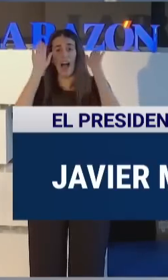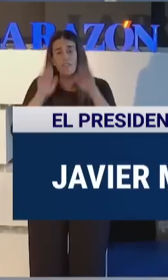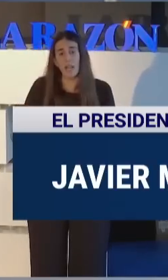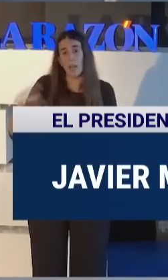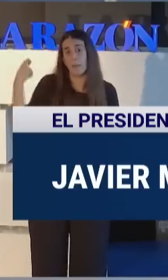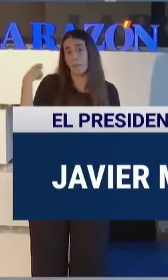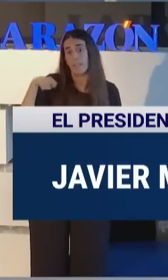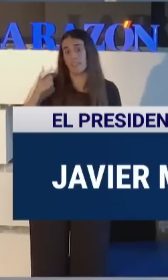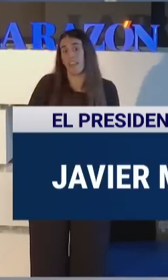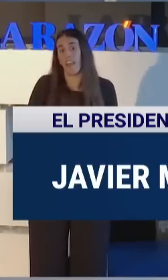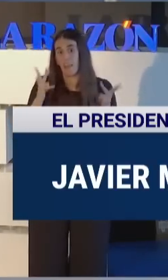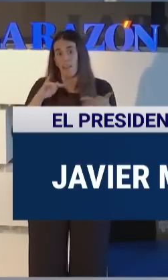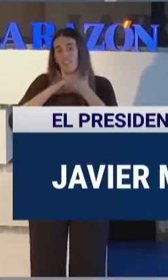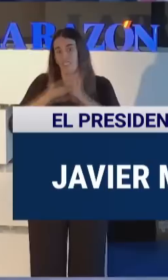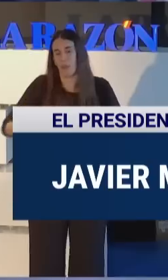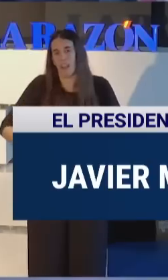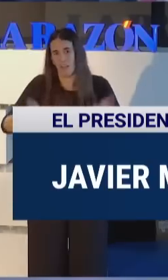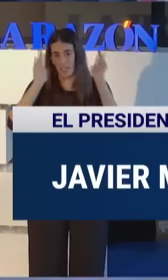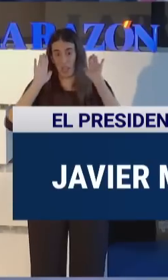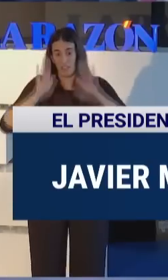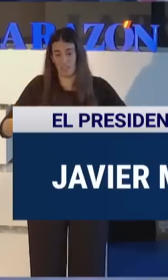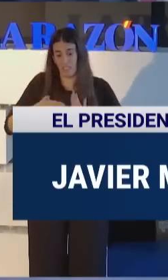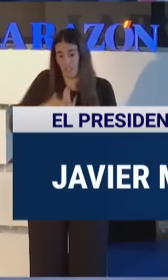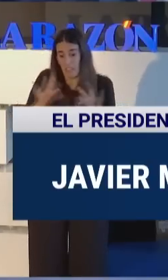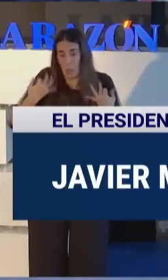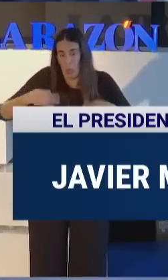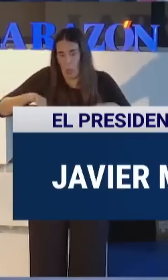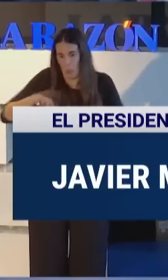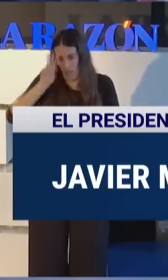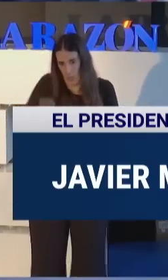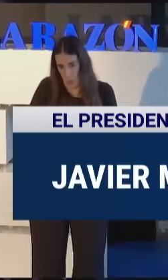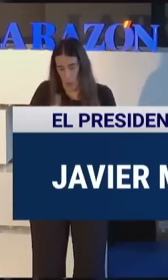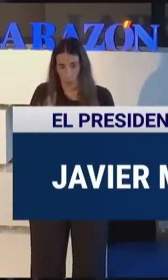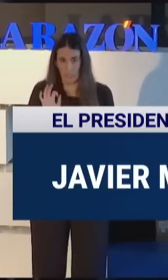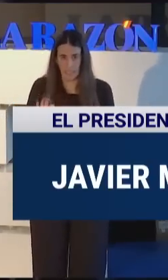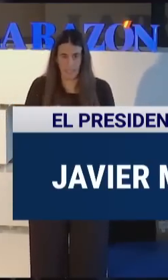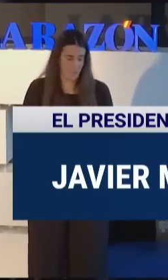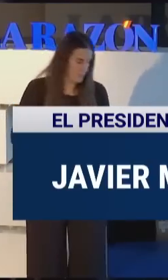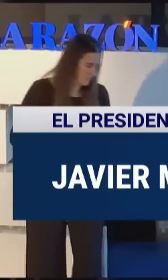presidente liberal libertario, lo cual, digamos, no es normal en condiciones normales de presión y temperatura.